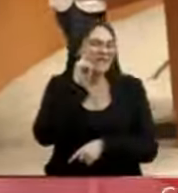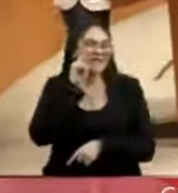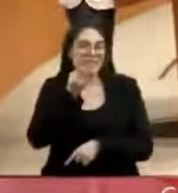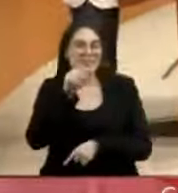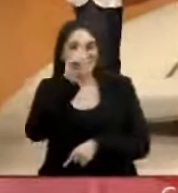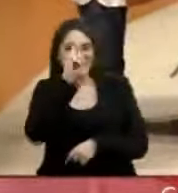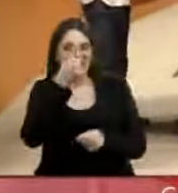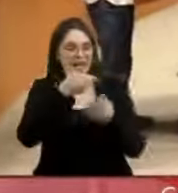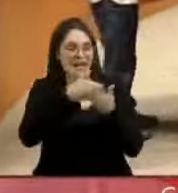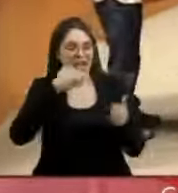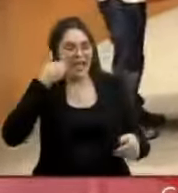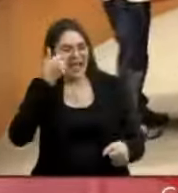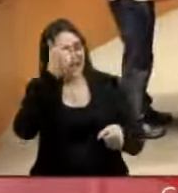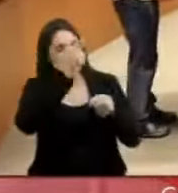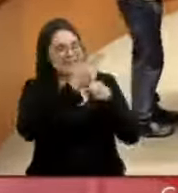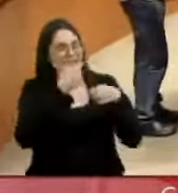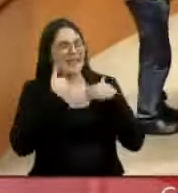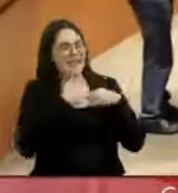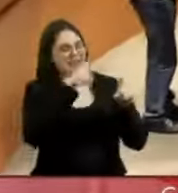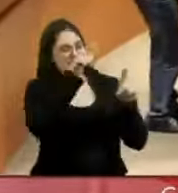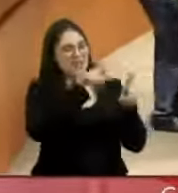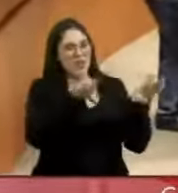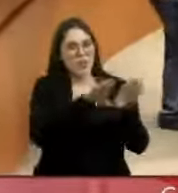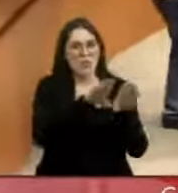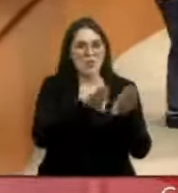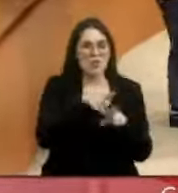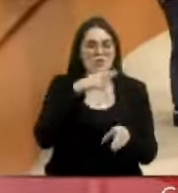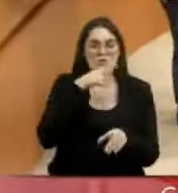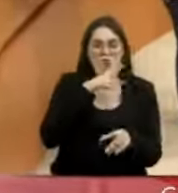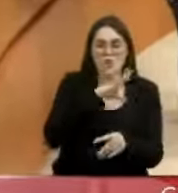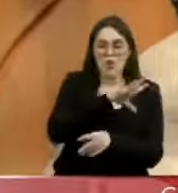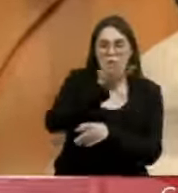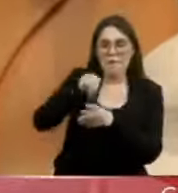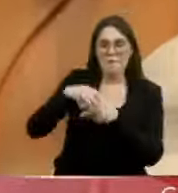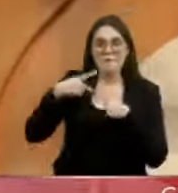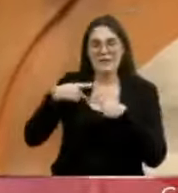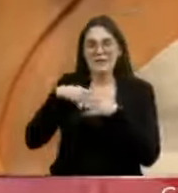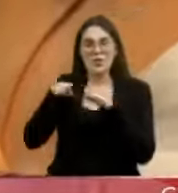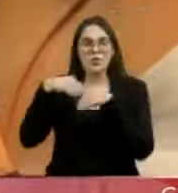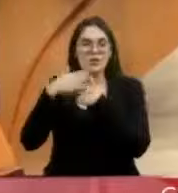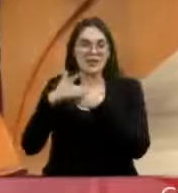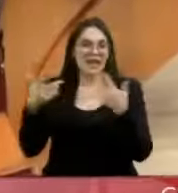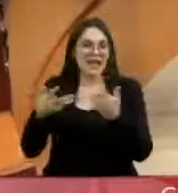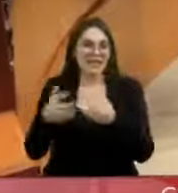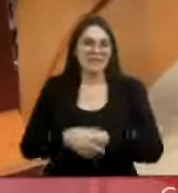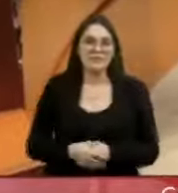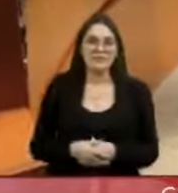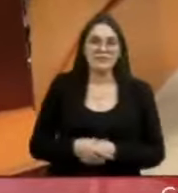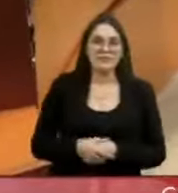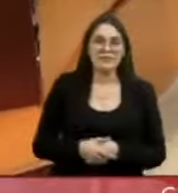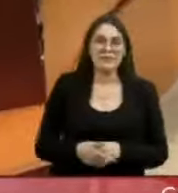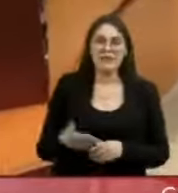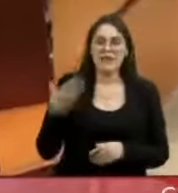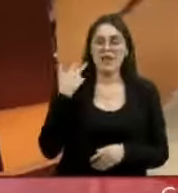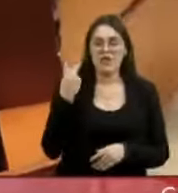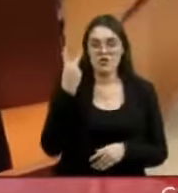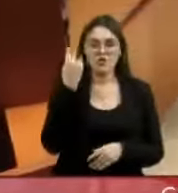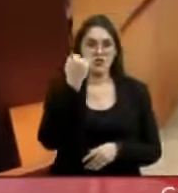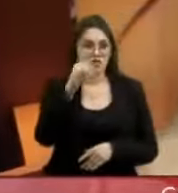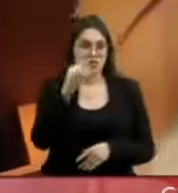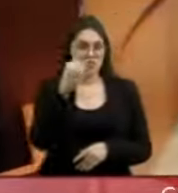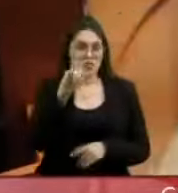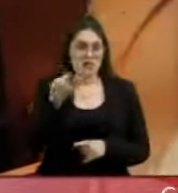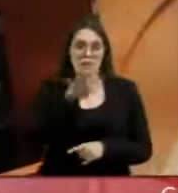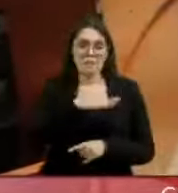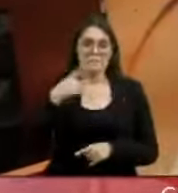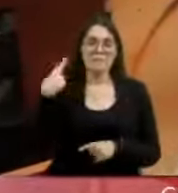hacia dónde se dirige nuestro pueblo. Hoy, el 2 de junio, primero, el pueblo de México nos dio